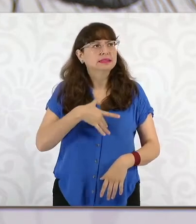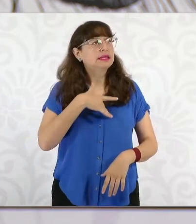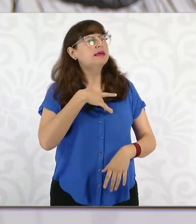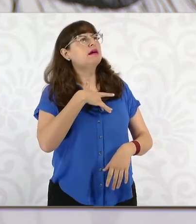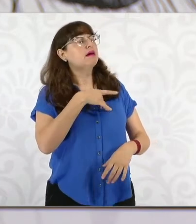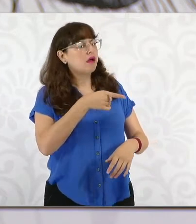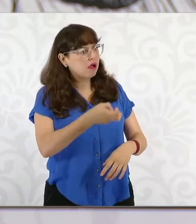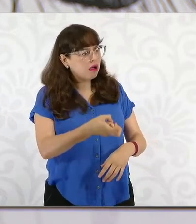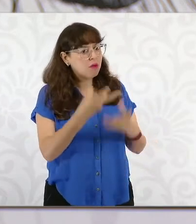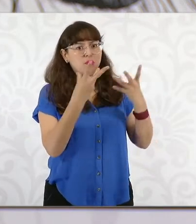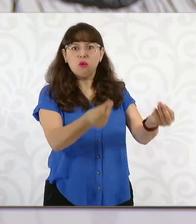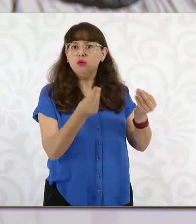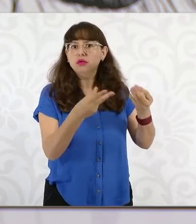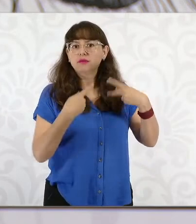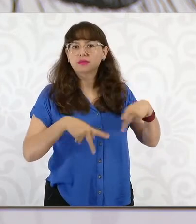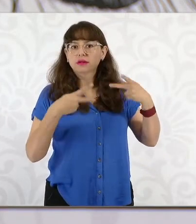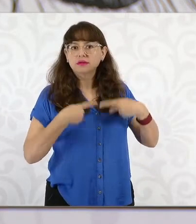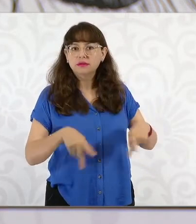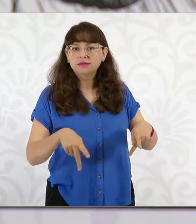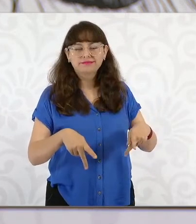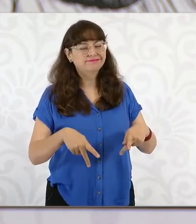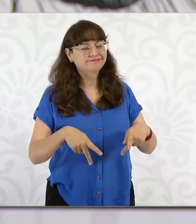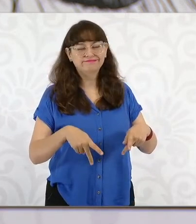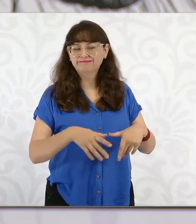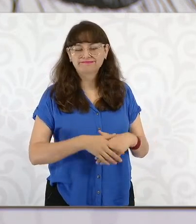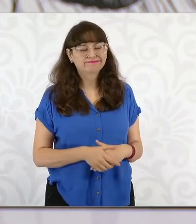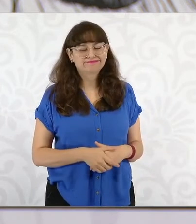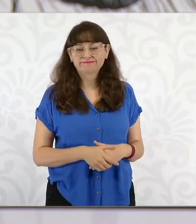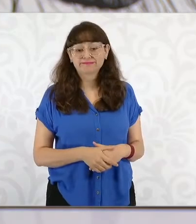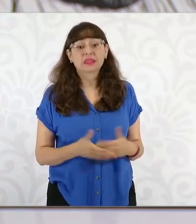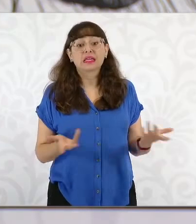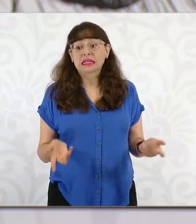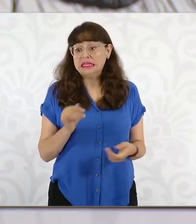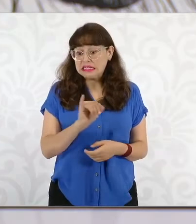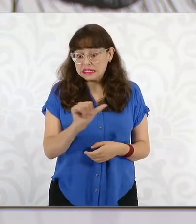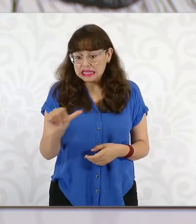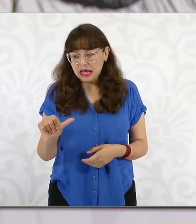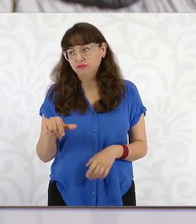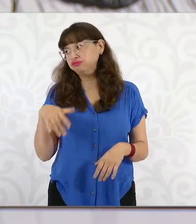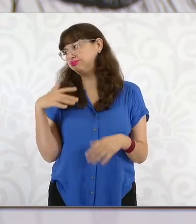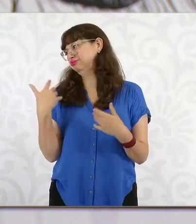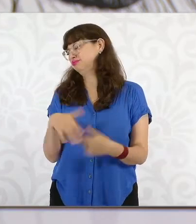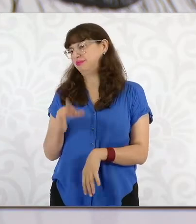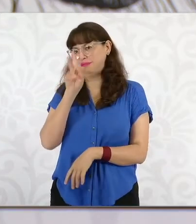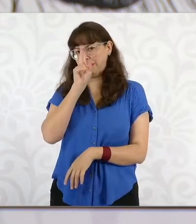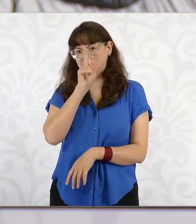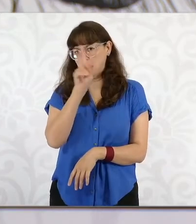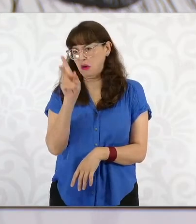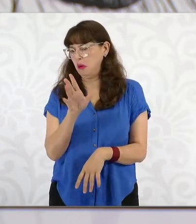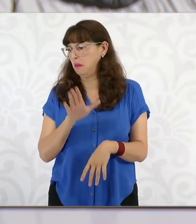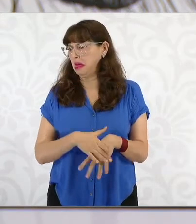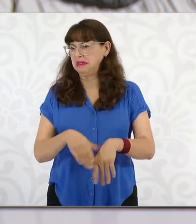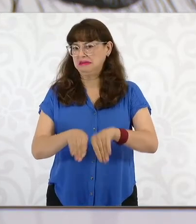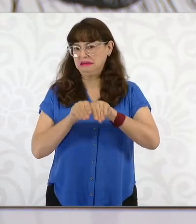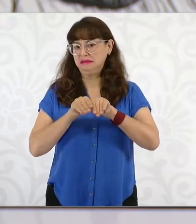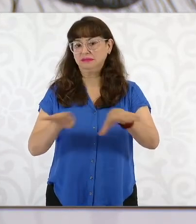inteligencia artificial es más sencillo hacerlo. Me estaban platicando el otro día un experto en inteligencia